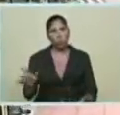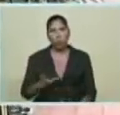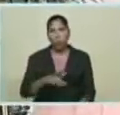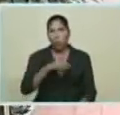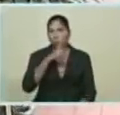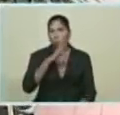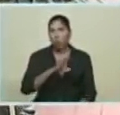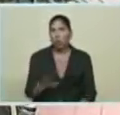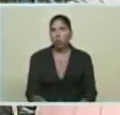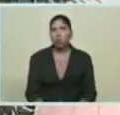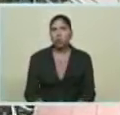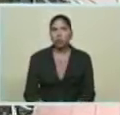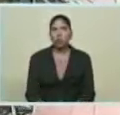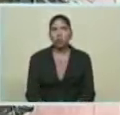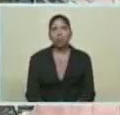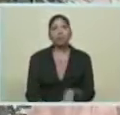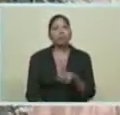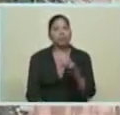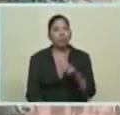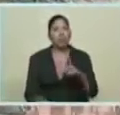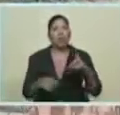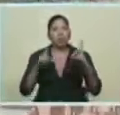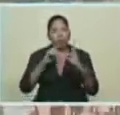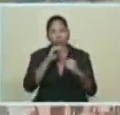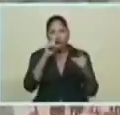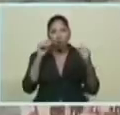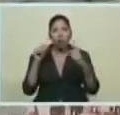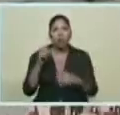acoso a través de redes sociales.